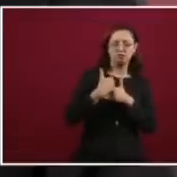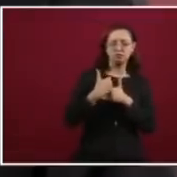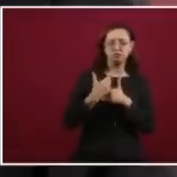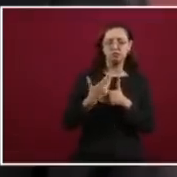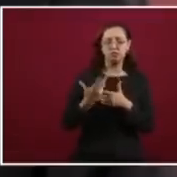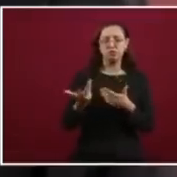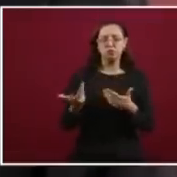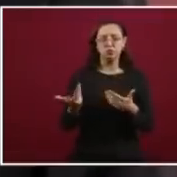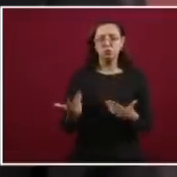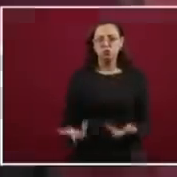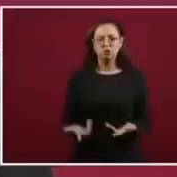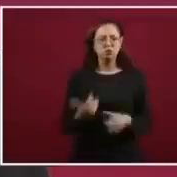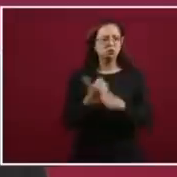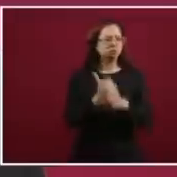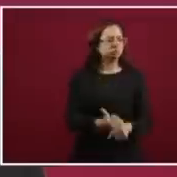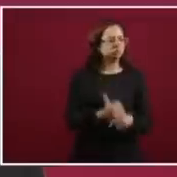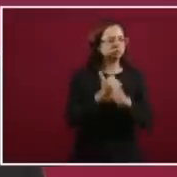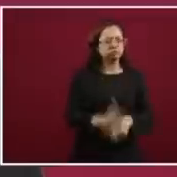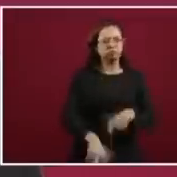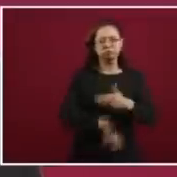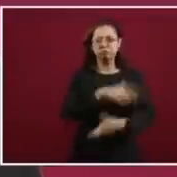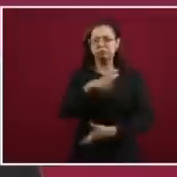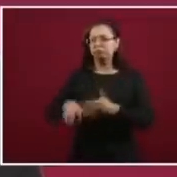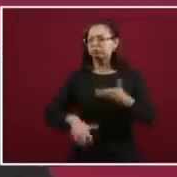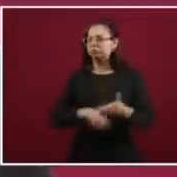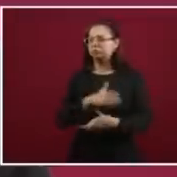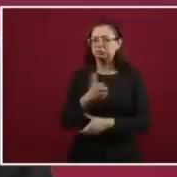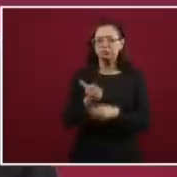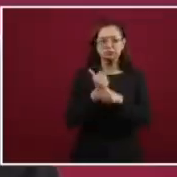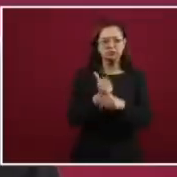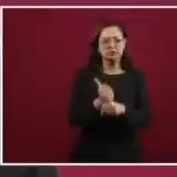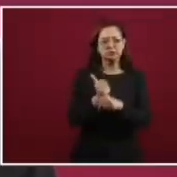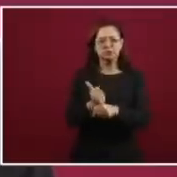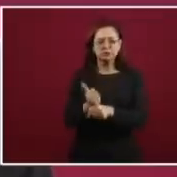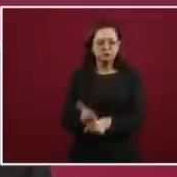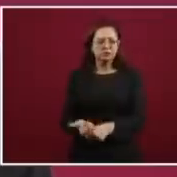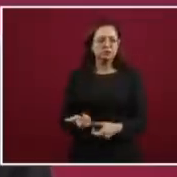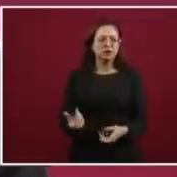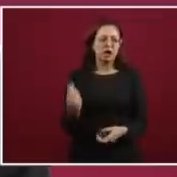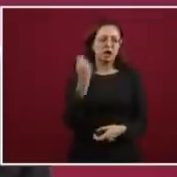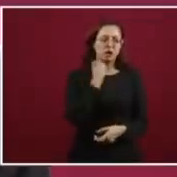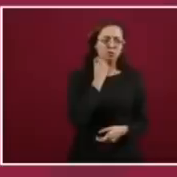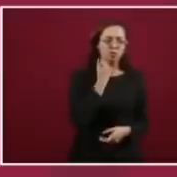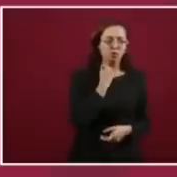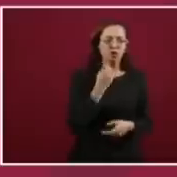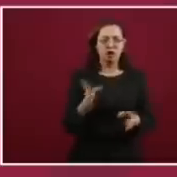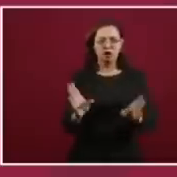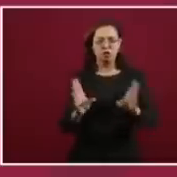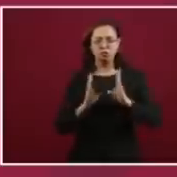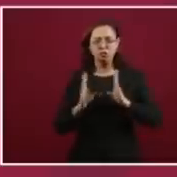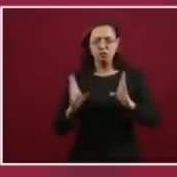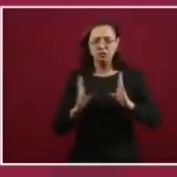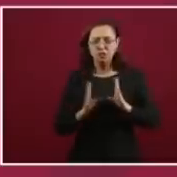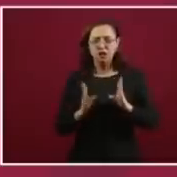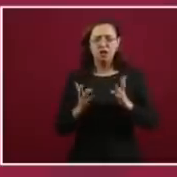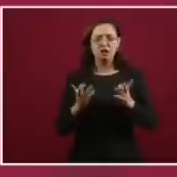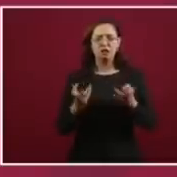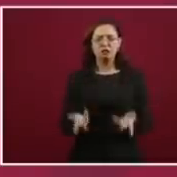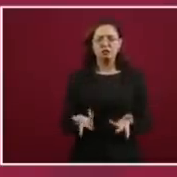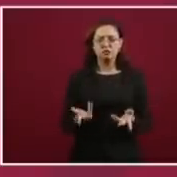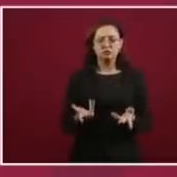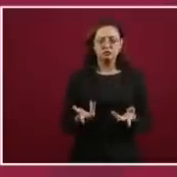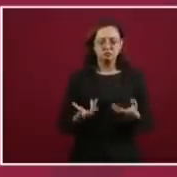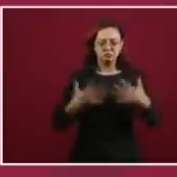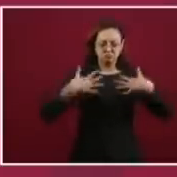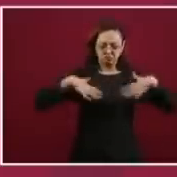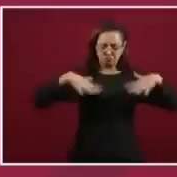eran tantas las penurias que abogados militares de alto rango surgían sus